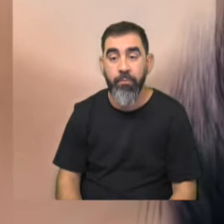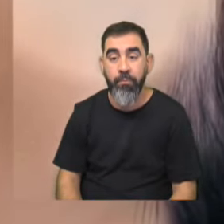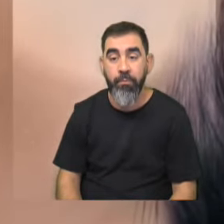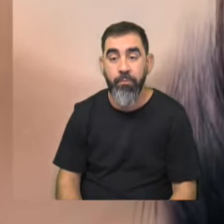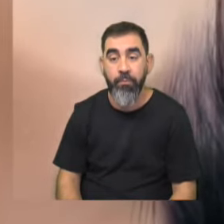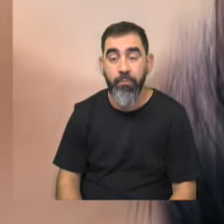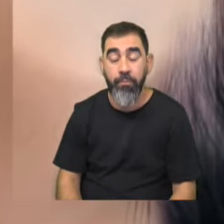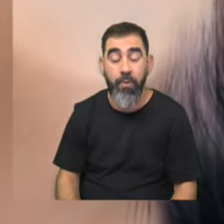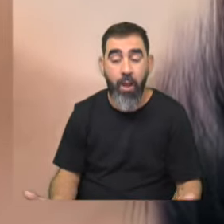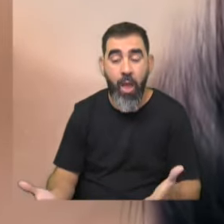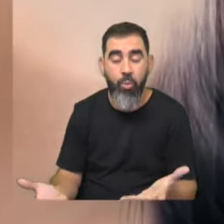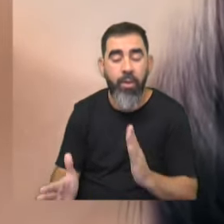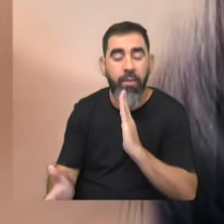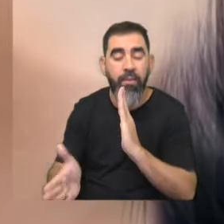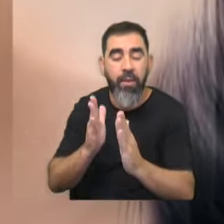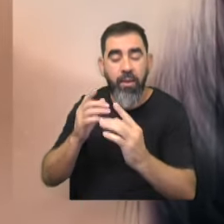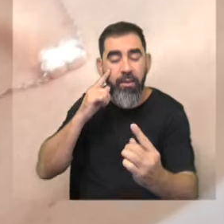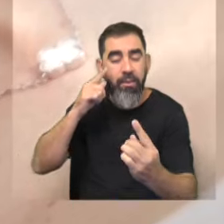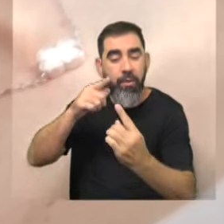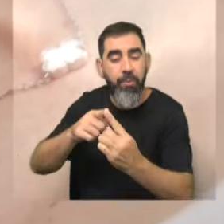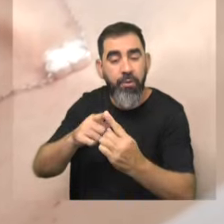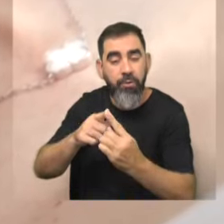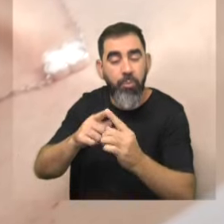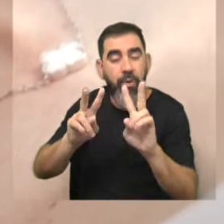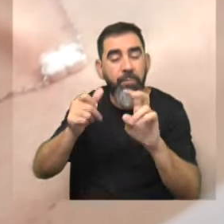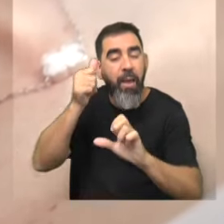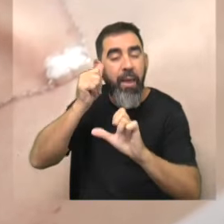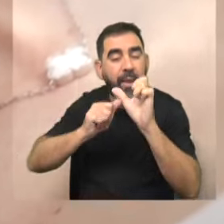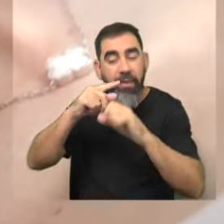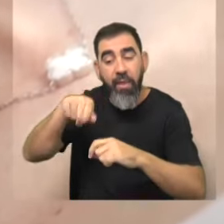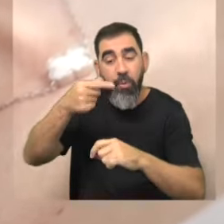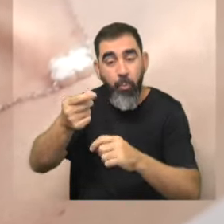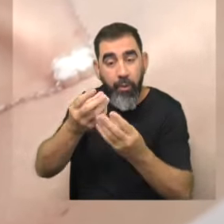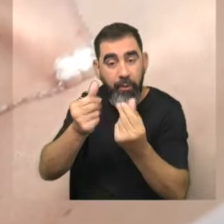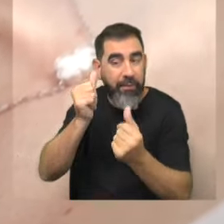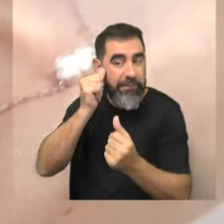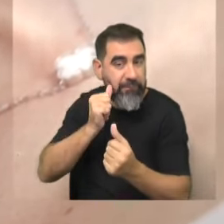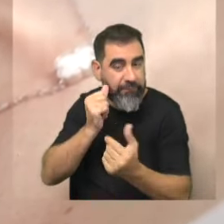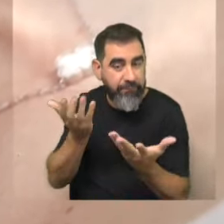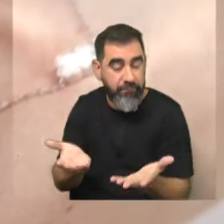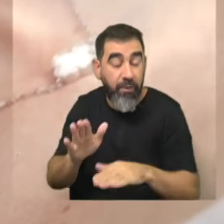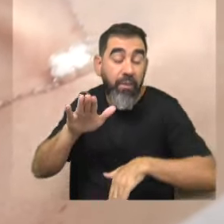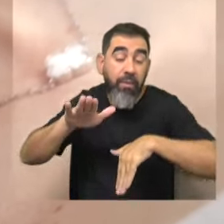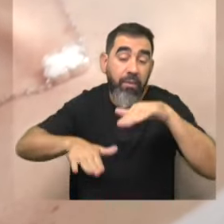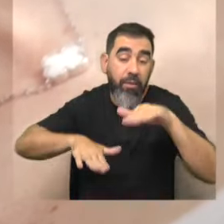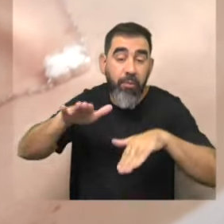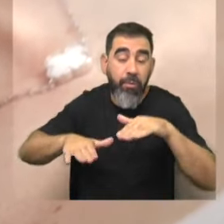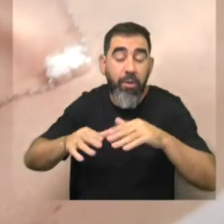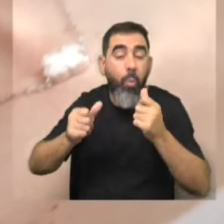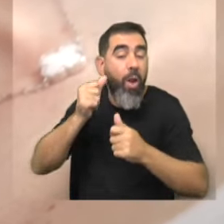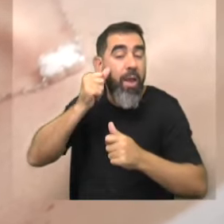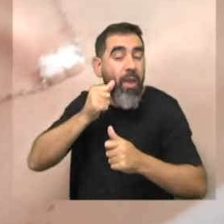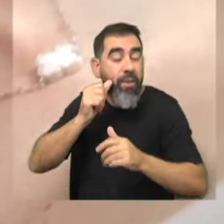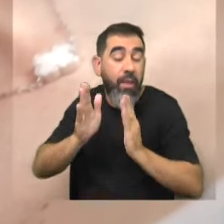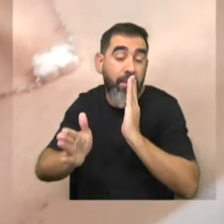Hoy en día existen tratamientos dirigidos a las cicatrices, que son las secuelas que quedan del acné. Que va a depender del tipo de cicatriz el